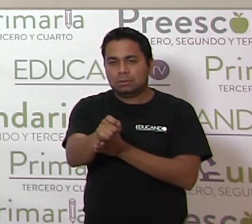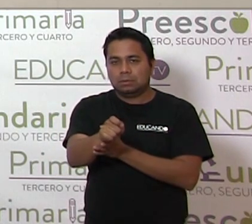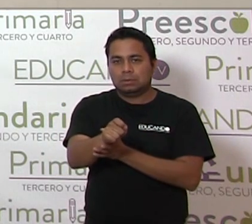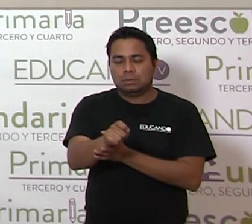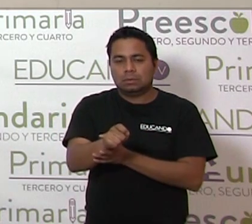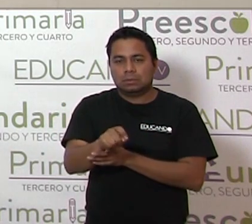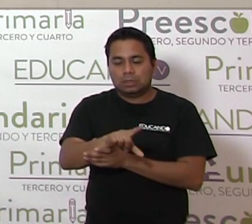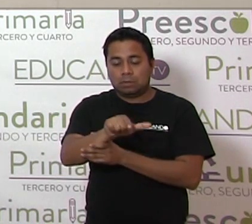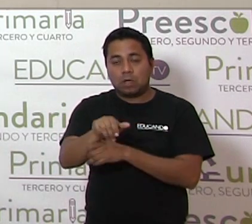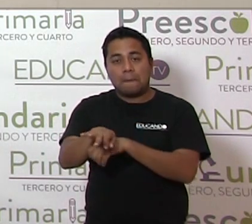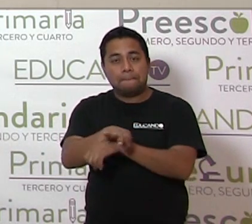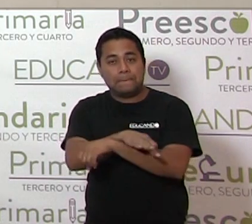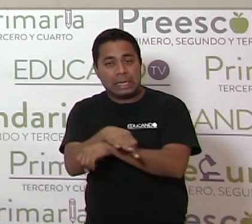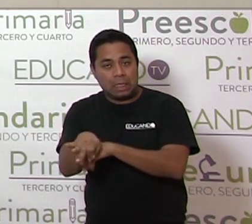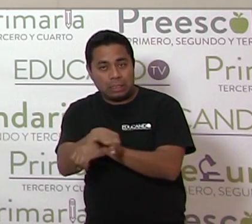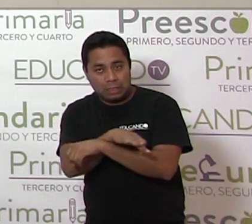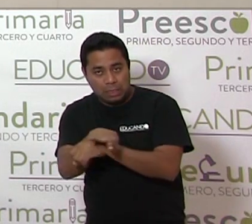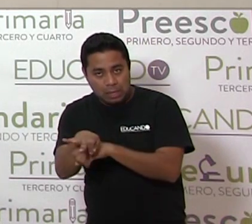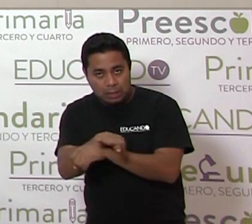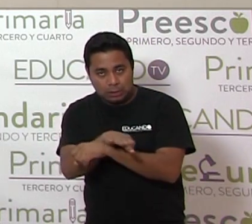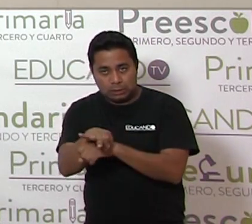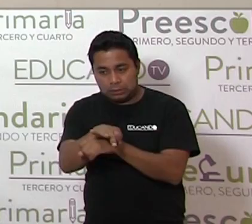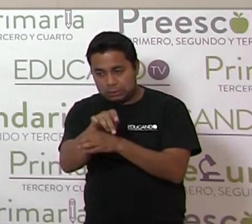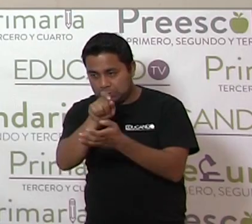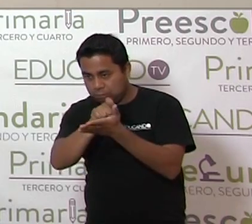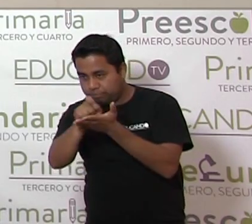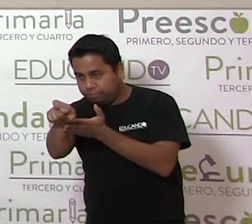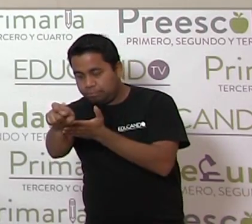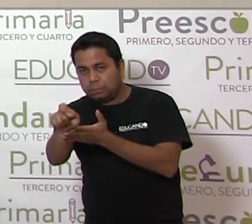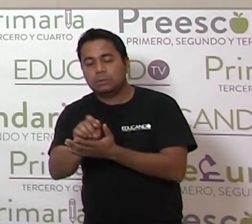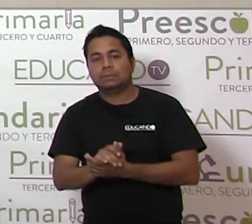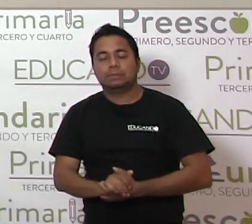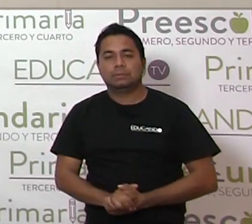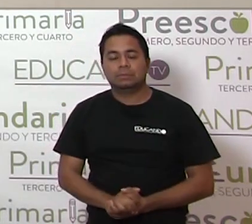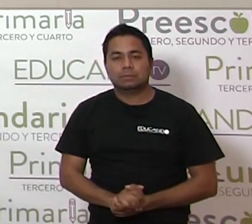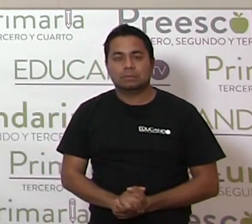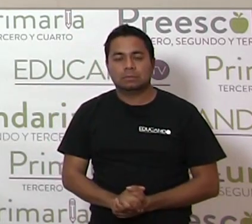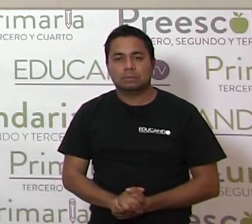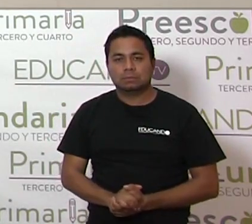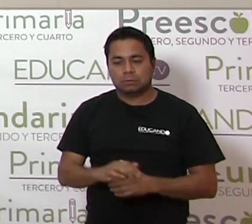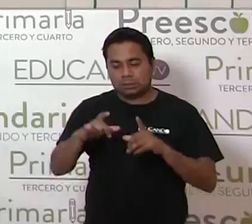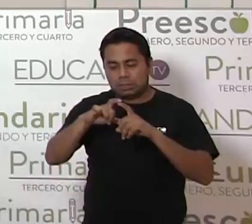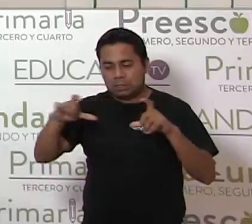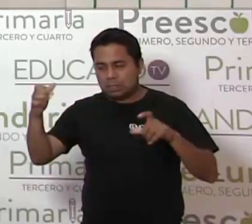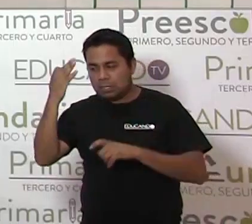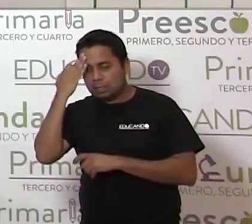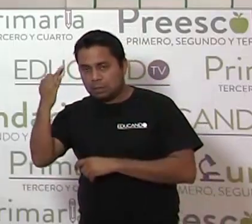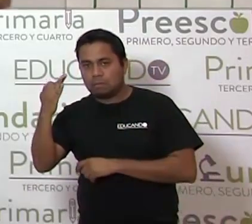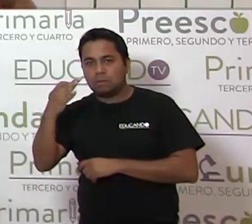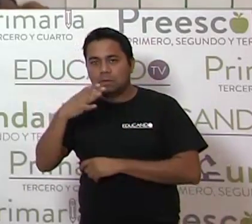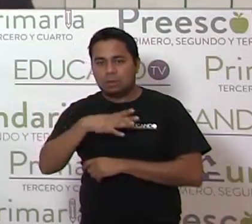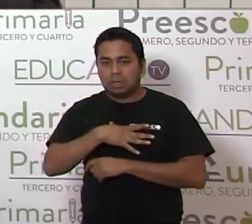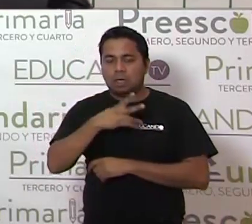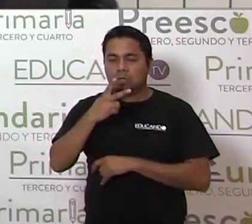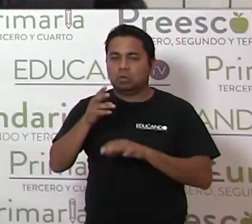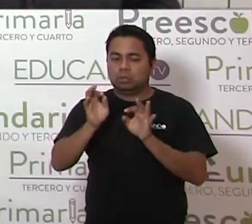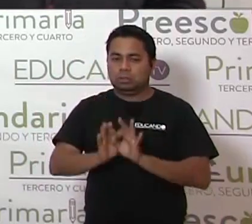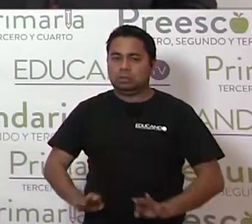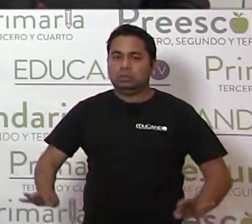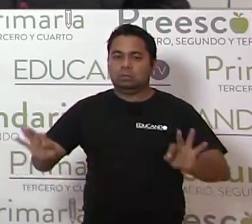Y mientras tanto, bien, en la línea del tiempo hay dos